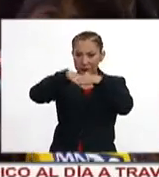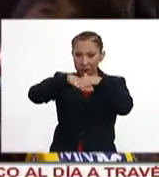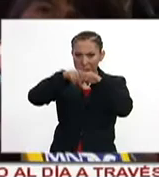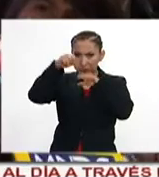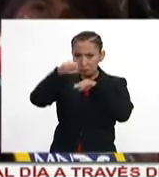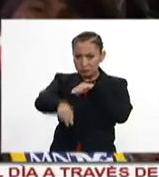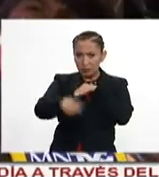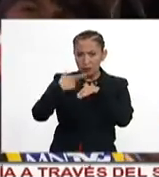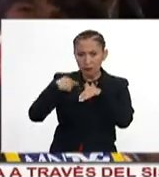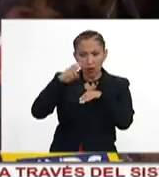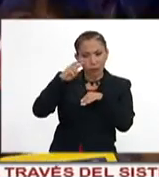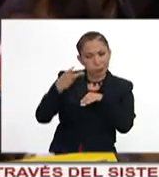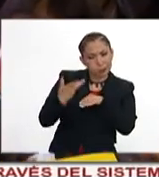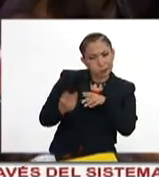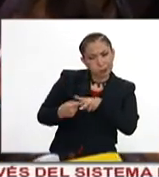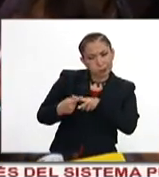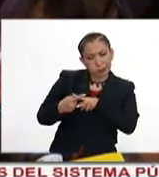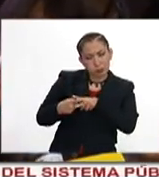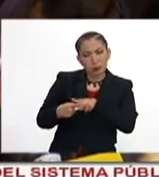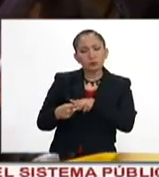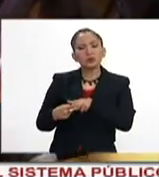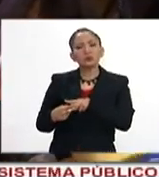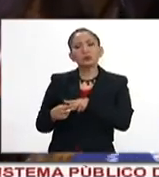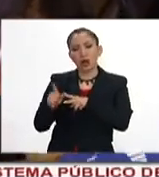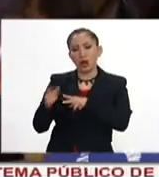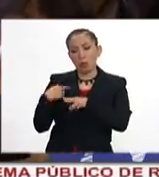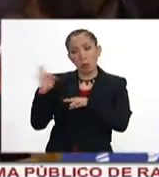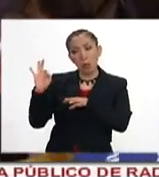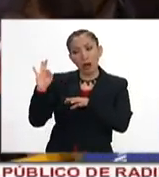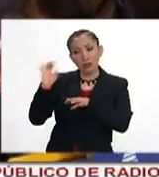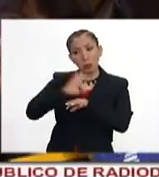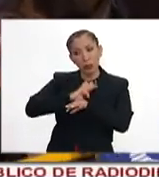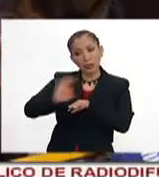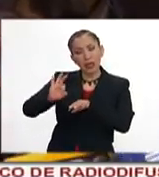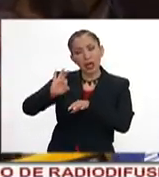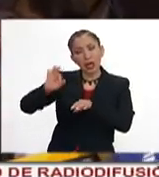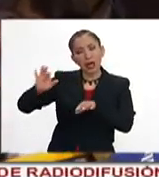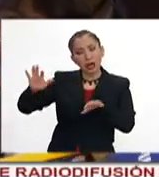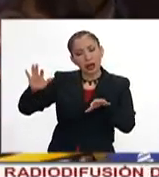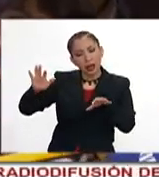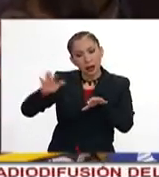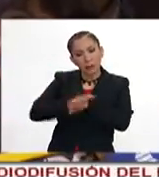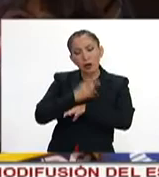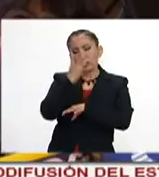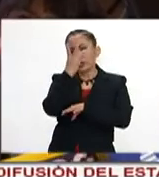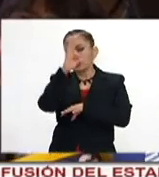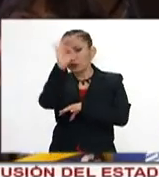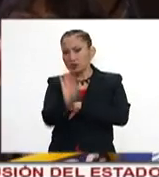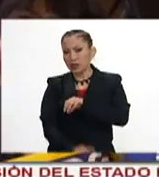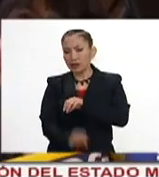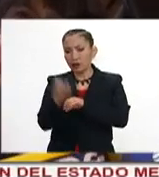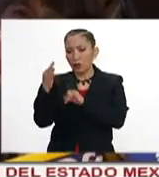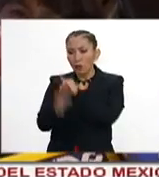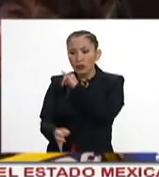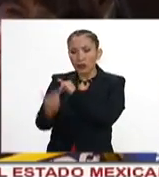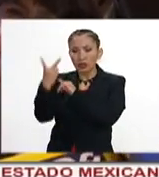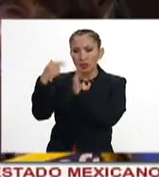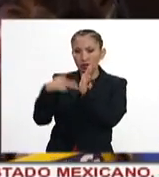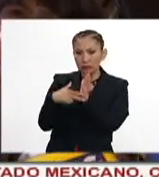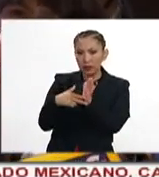nuestra banda y con altas posibilidades de que converja al 3% hacia finales